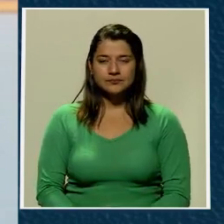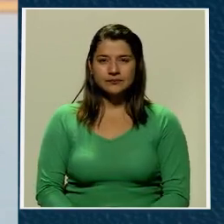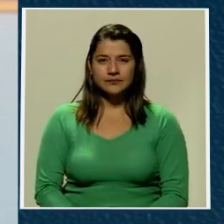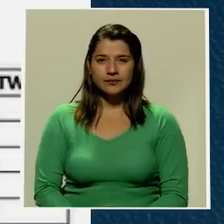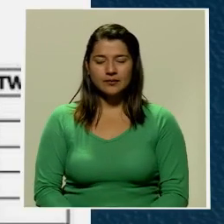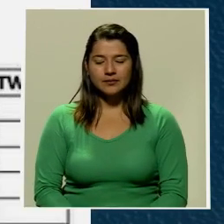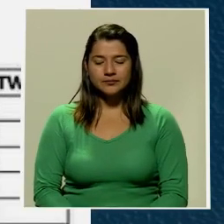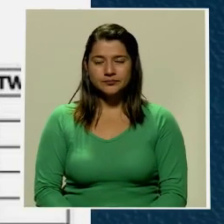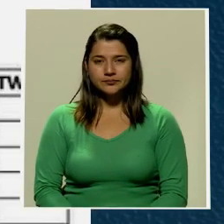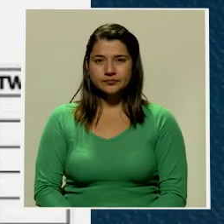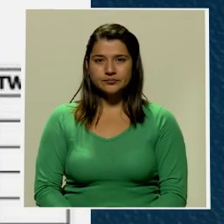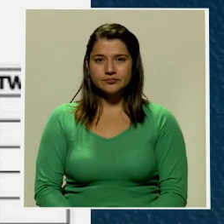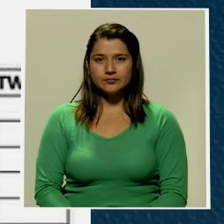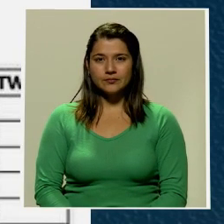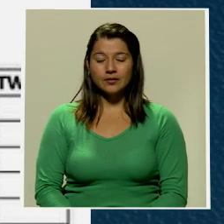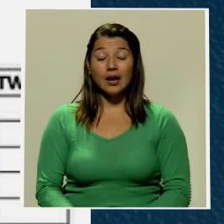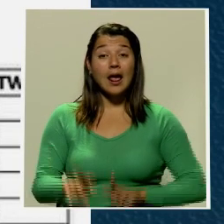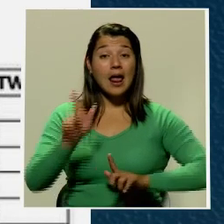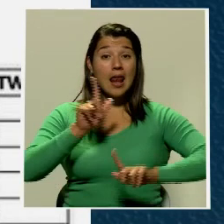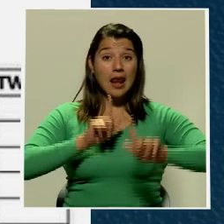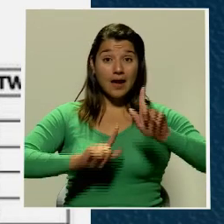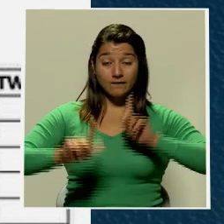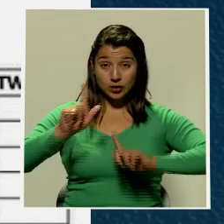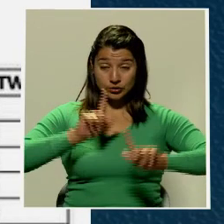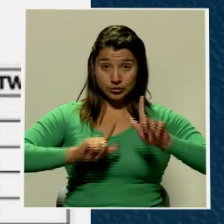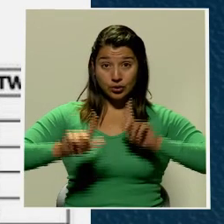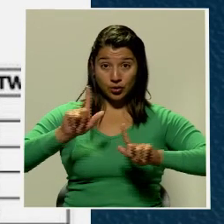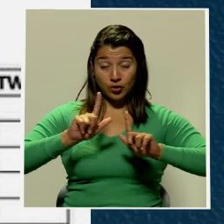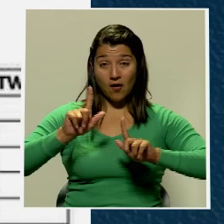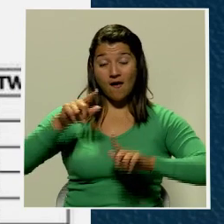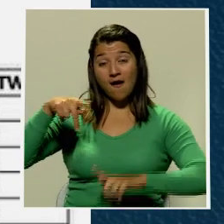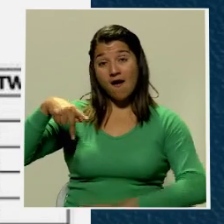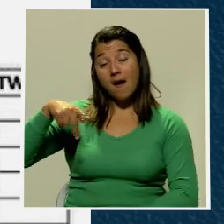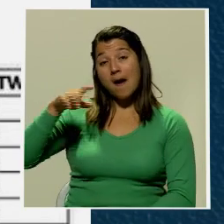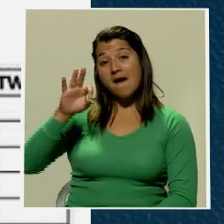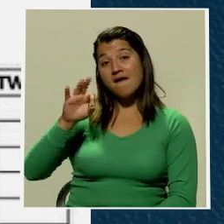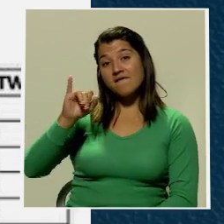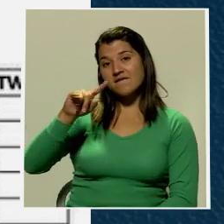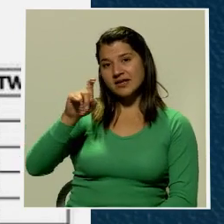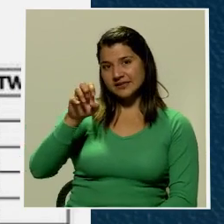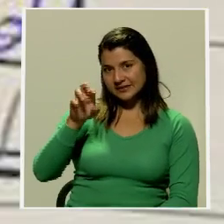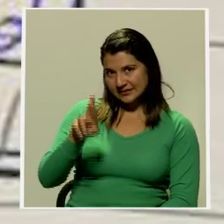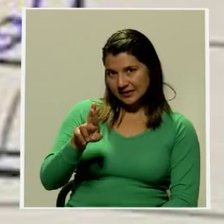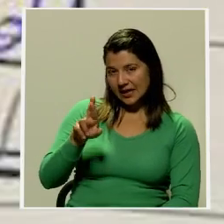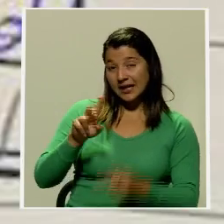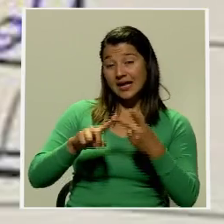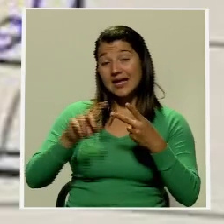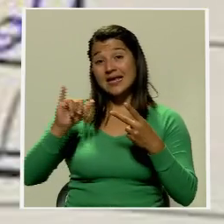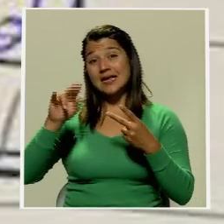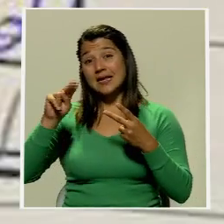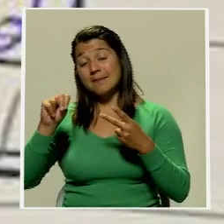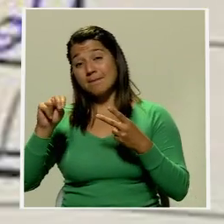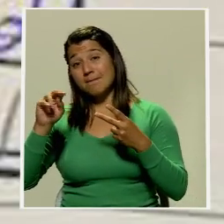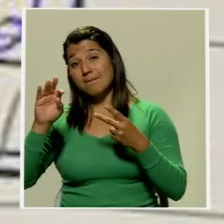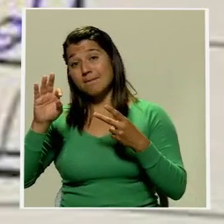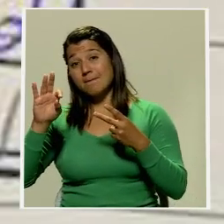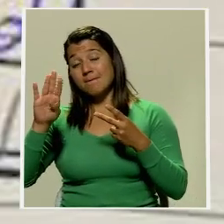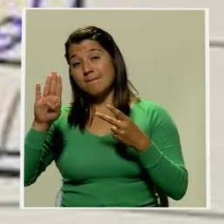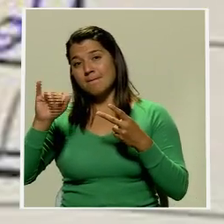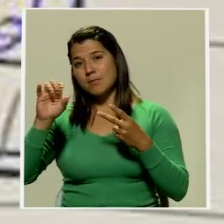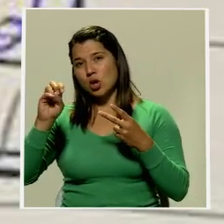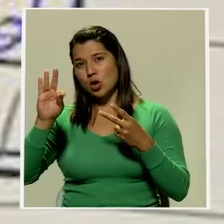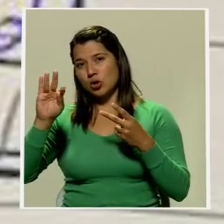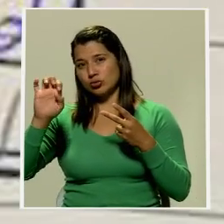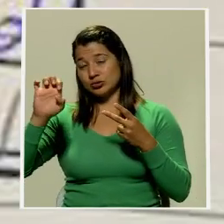A pesar de que el laboratorio Pfizer-BioNTech impuso una cláusula de